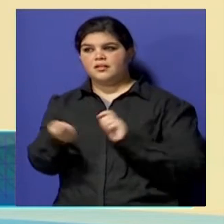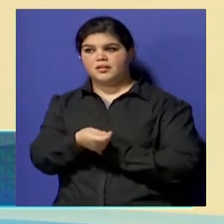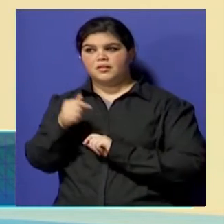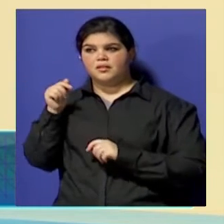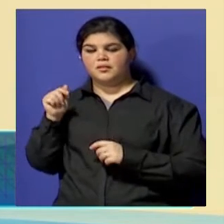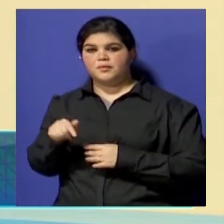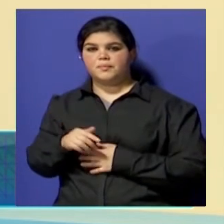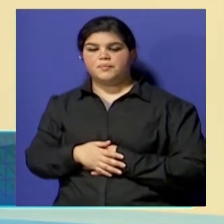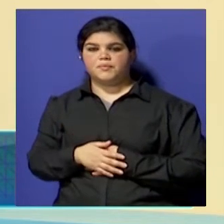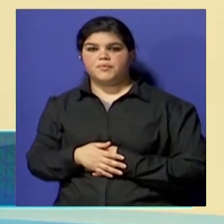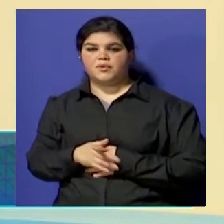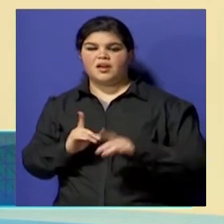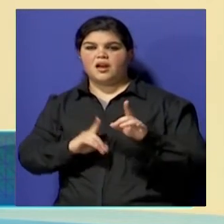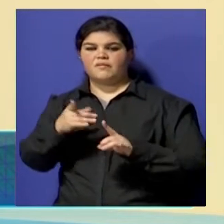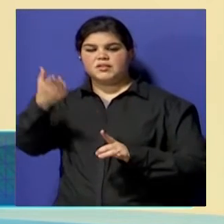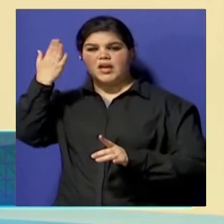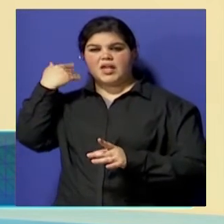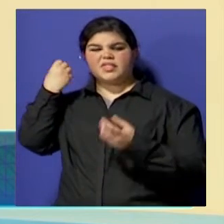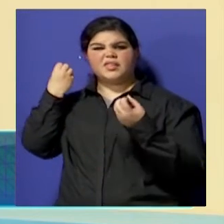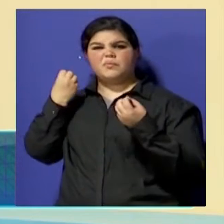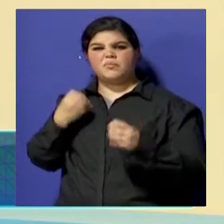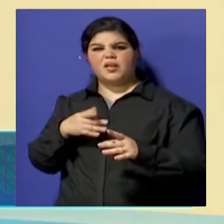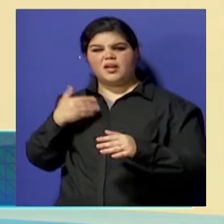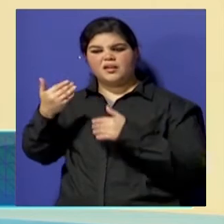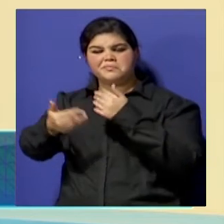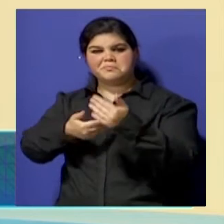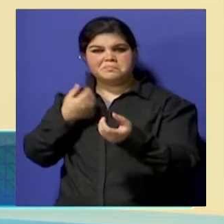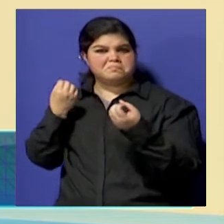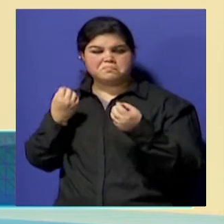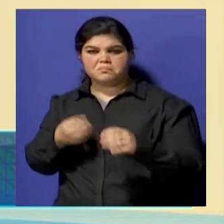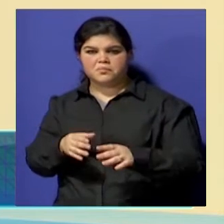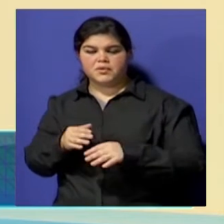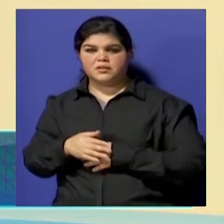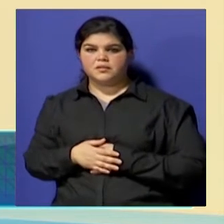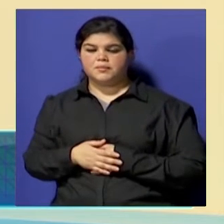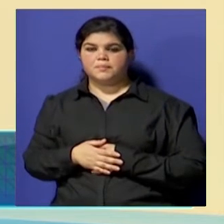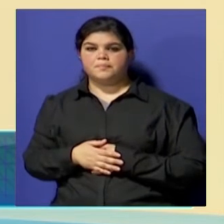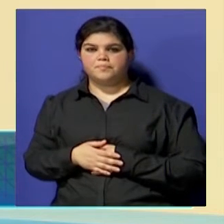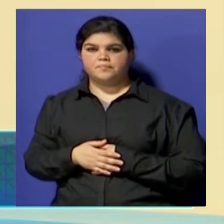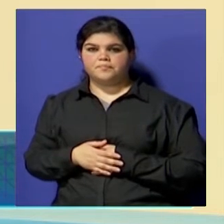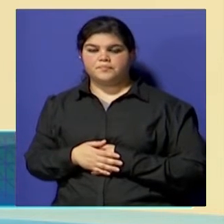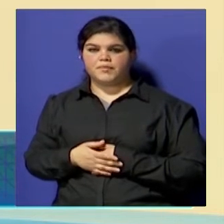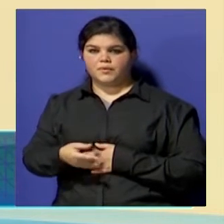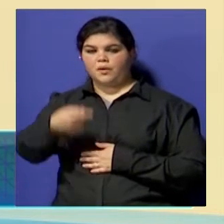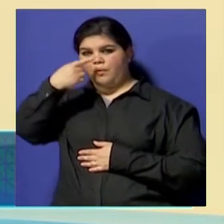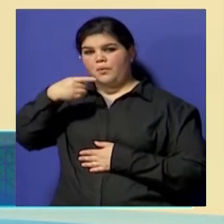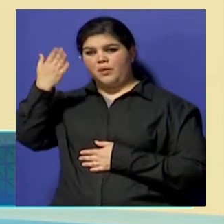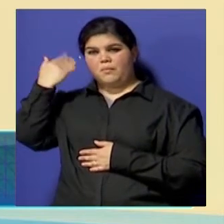que por ahí se había perdido en los últimos años, en los últimos periodos del gobierno de Dilma.